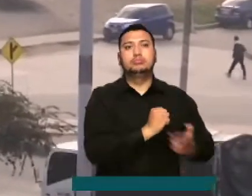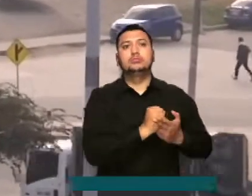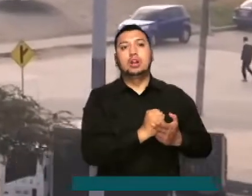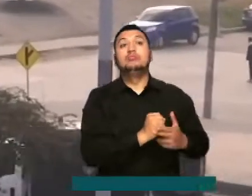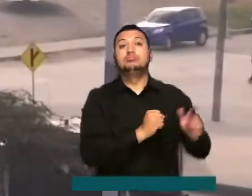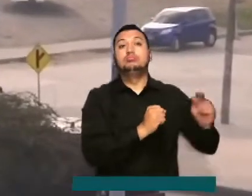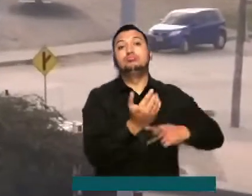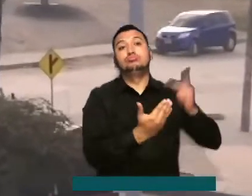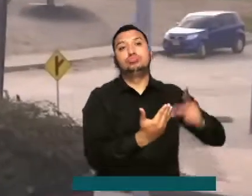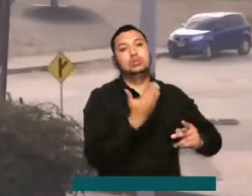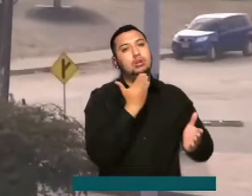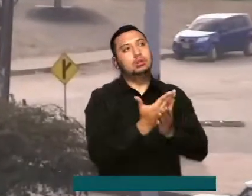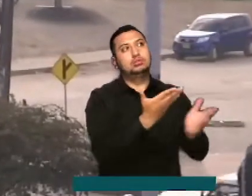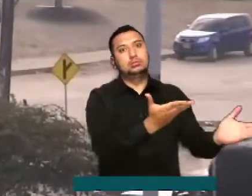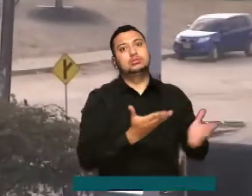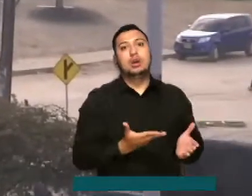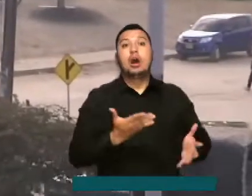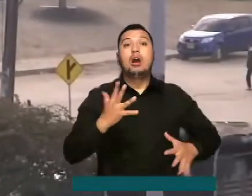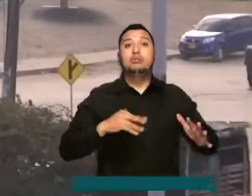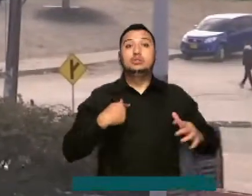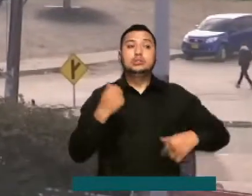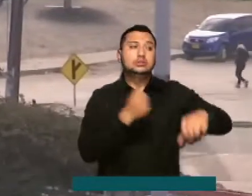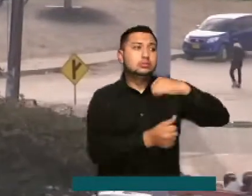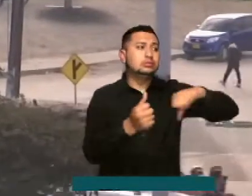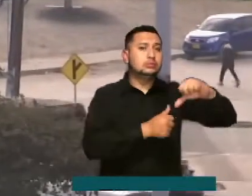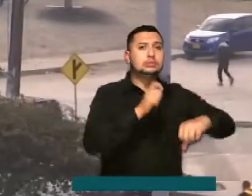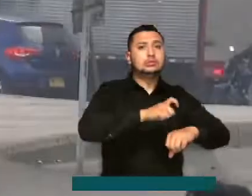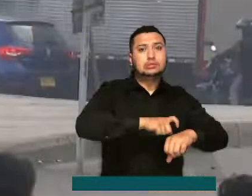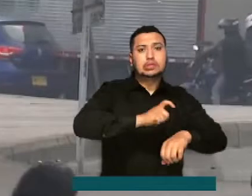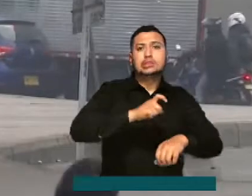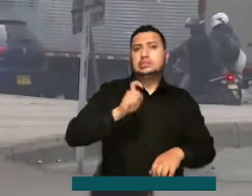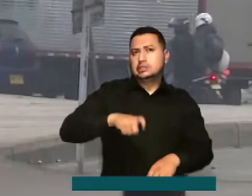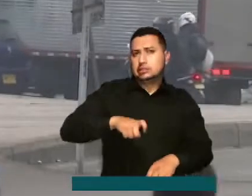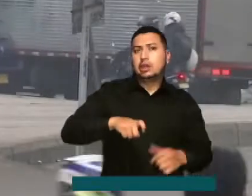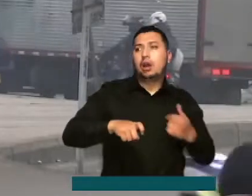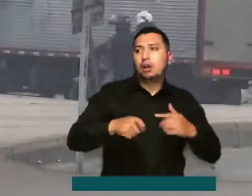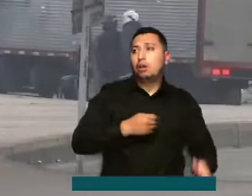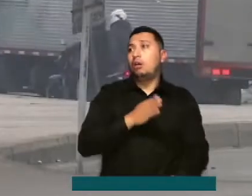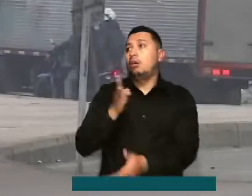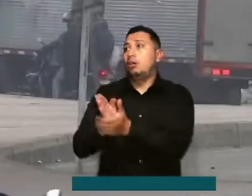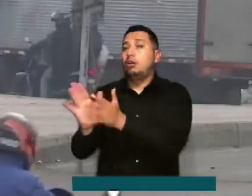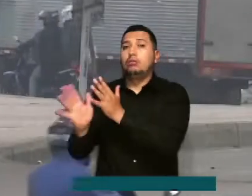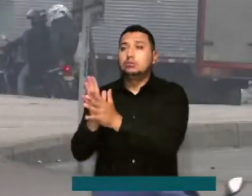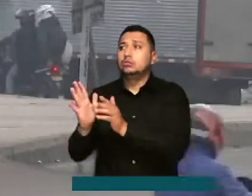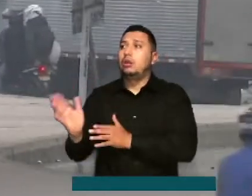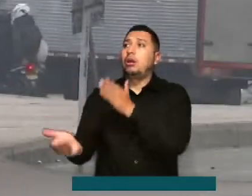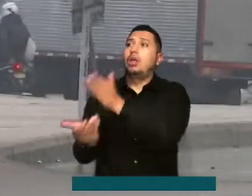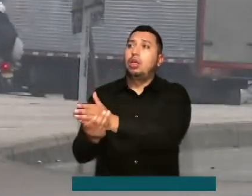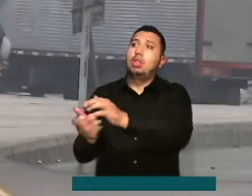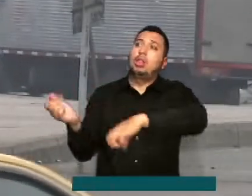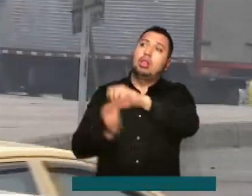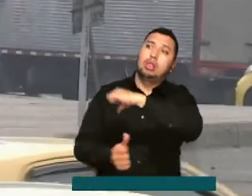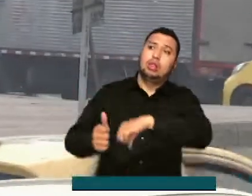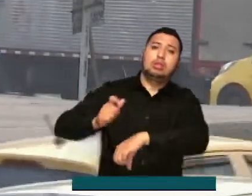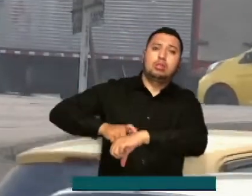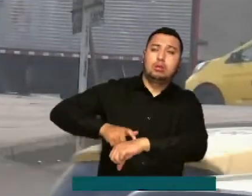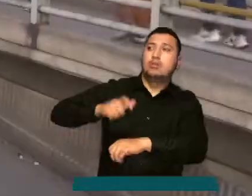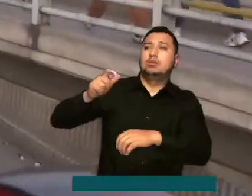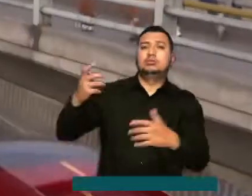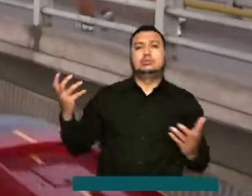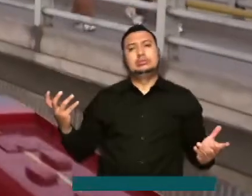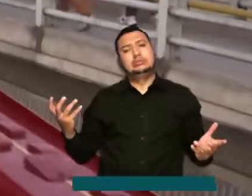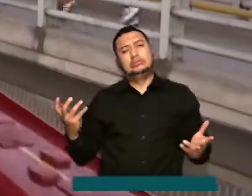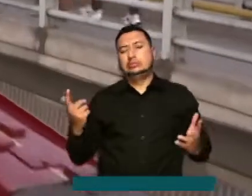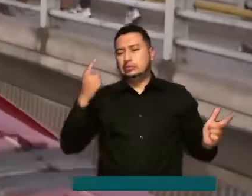gran proyecto porque nos tocaba coger hasta dos transportes para desplazarnos hacia el centro de Soacha. El